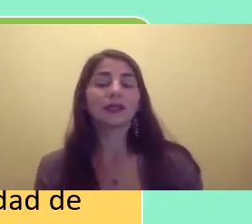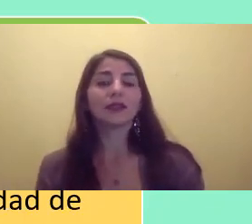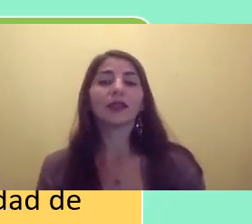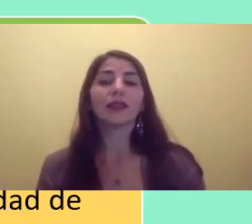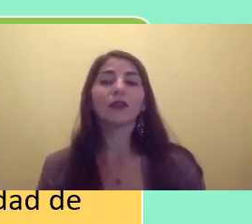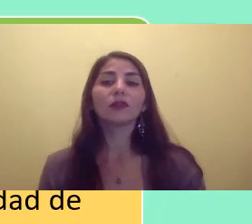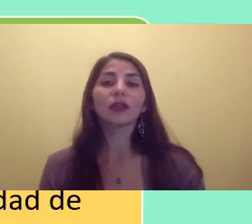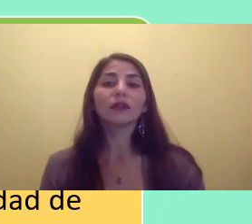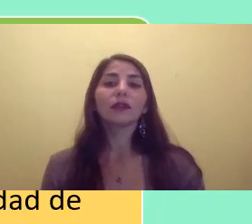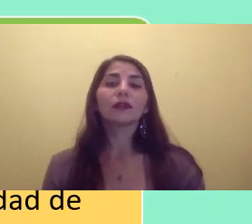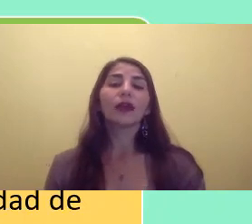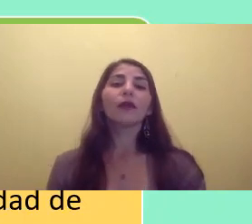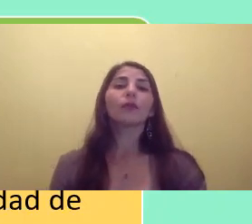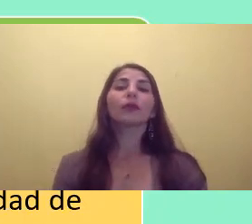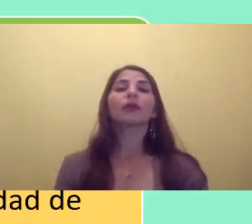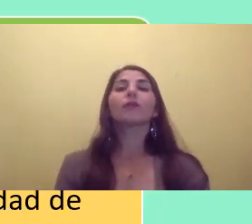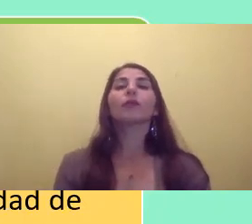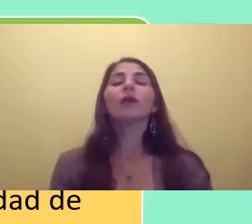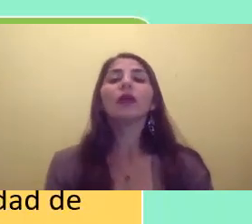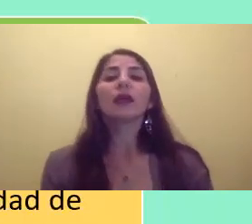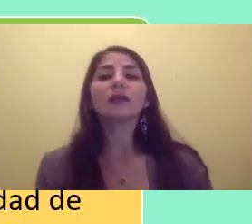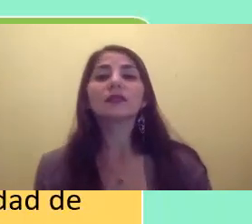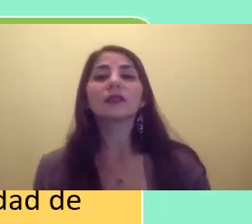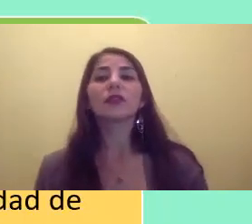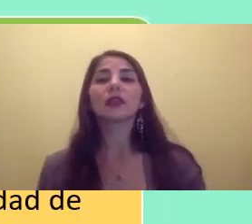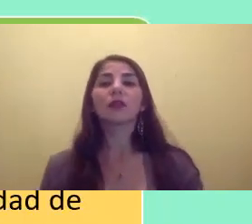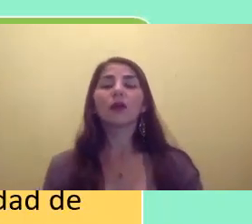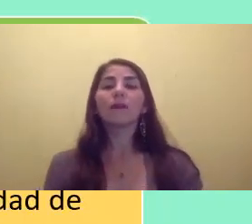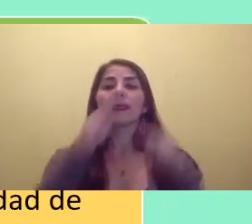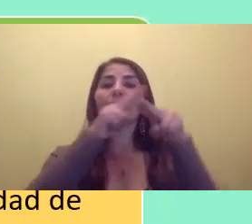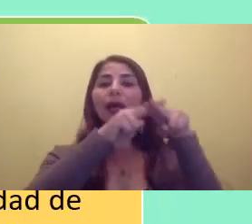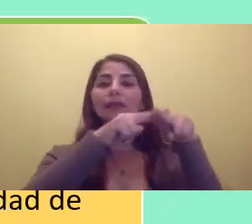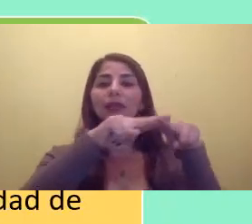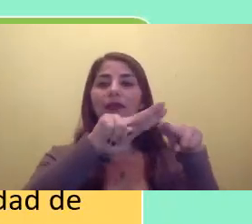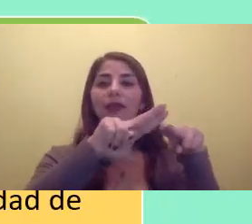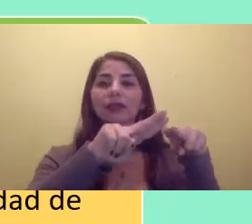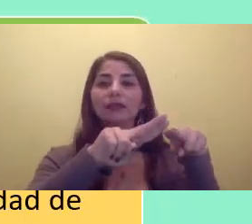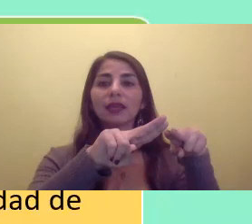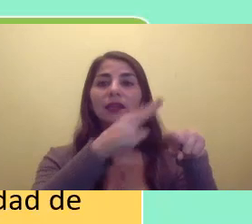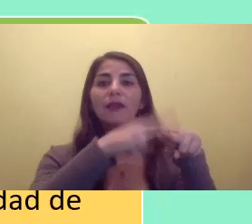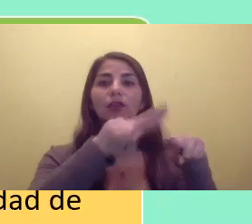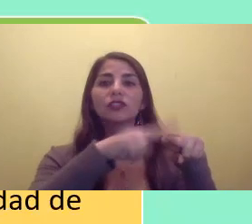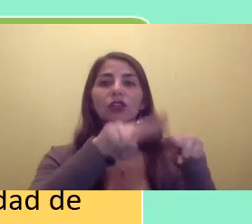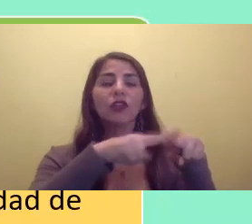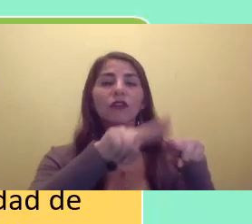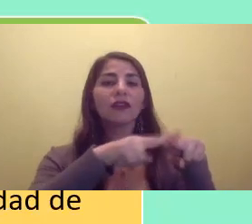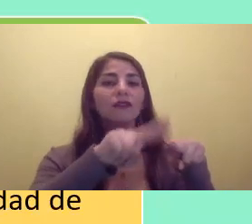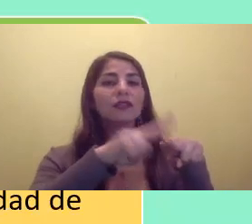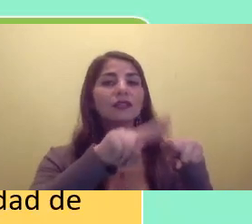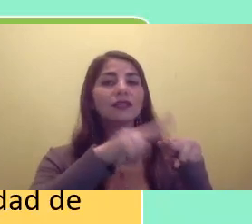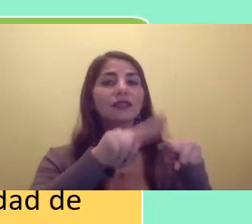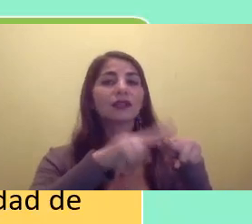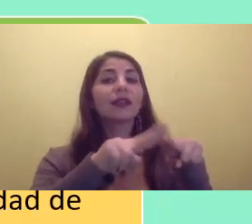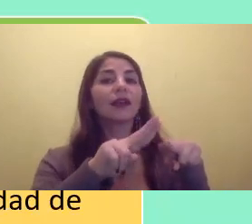una seña distinta de otra, ¿ya? Por ejemplo, si yo digo así, es hacer, pero si lo digo